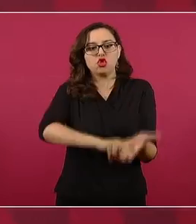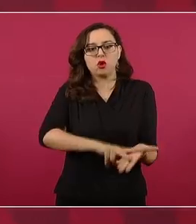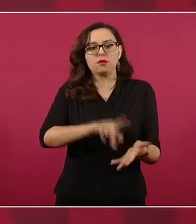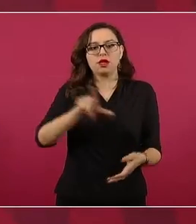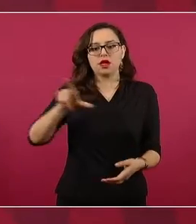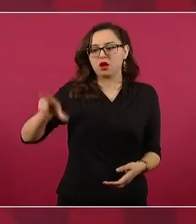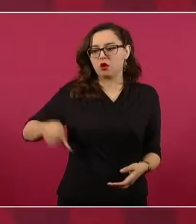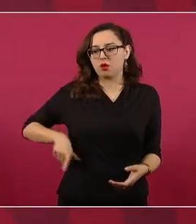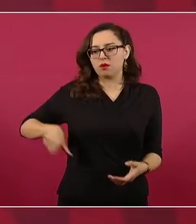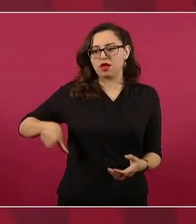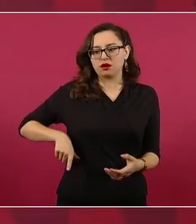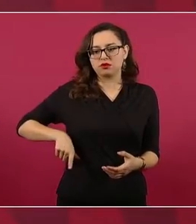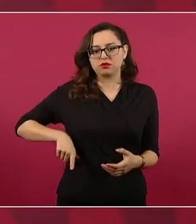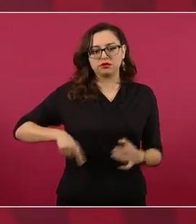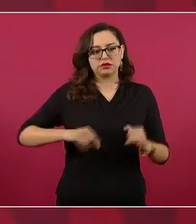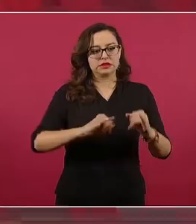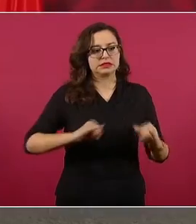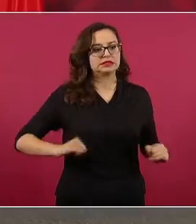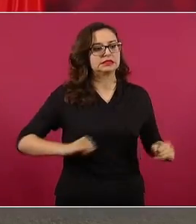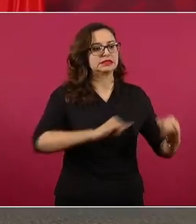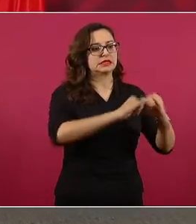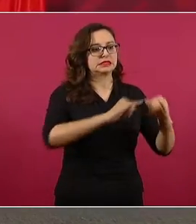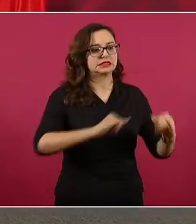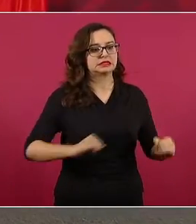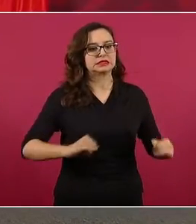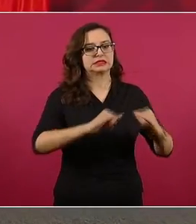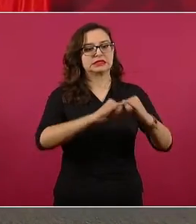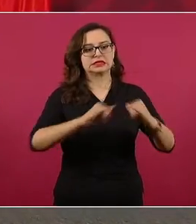con el propósito de proteger